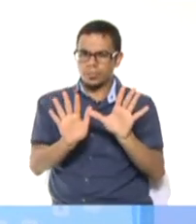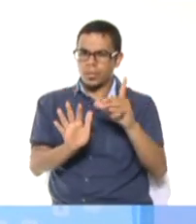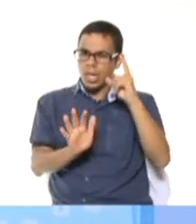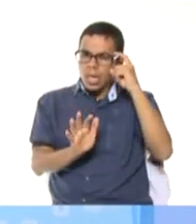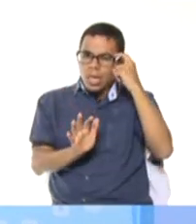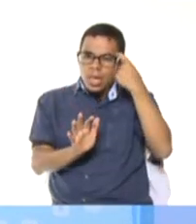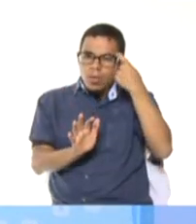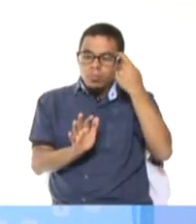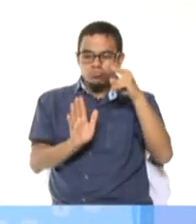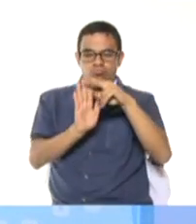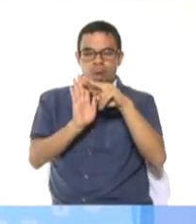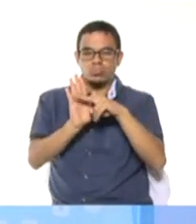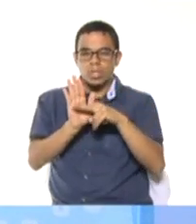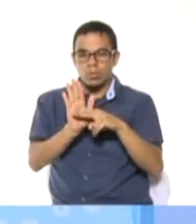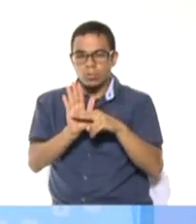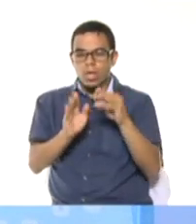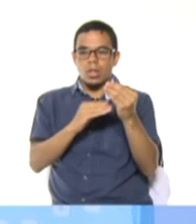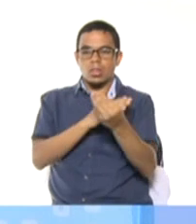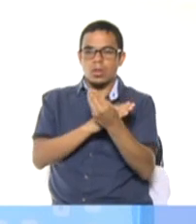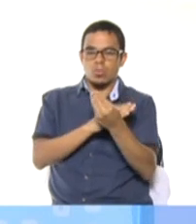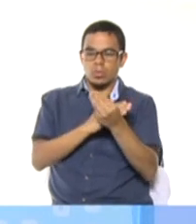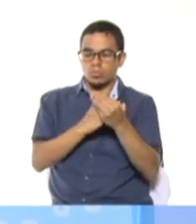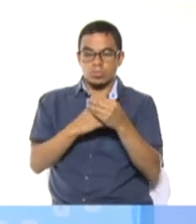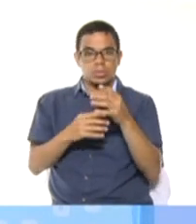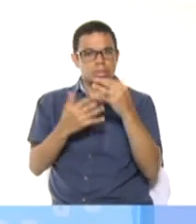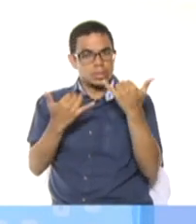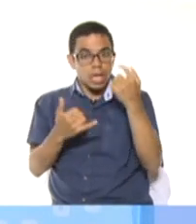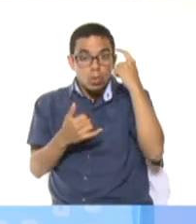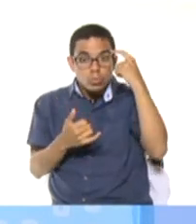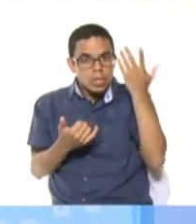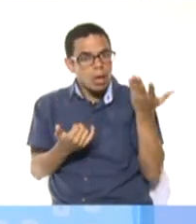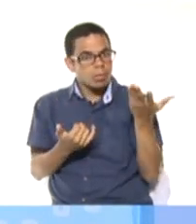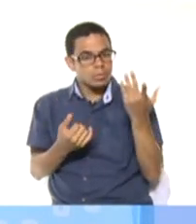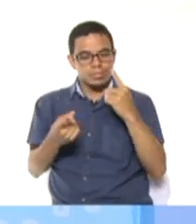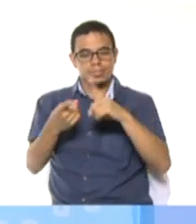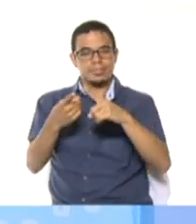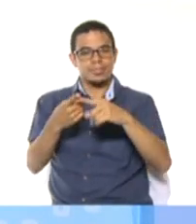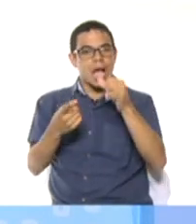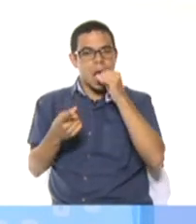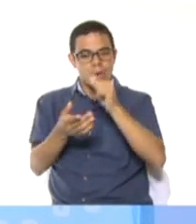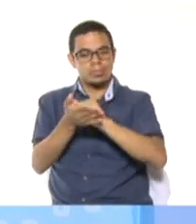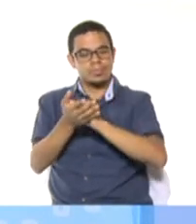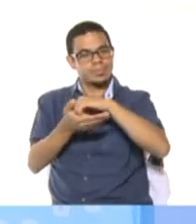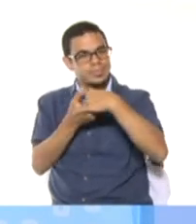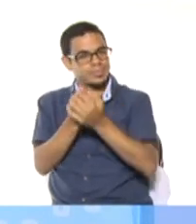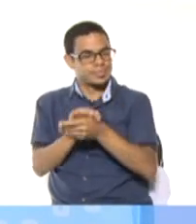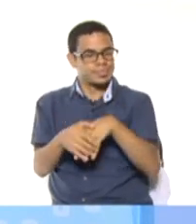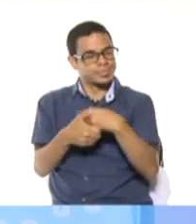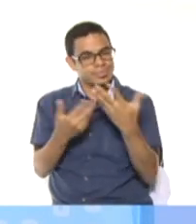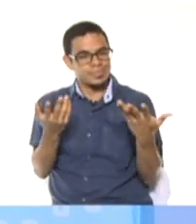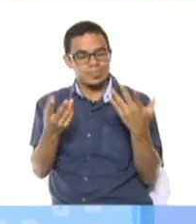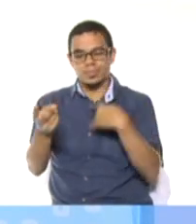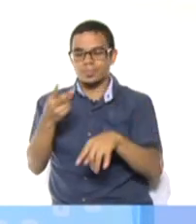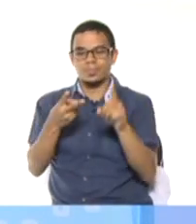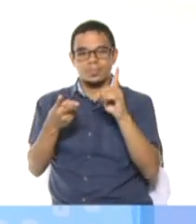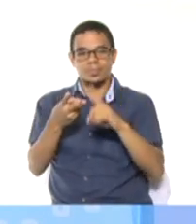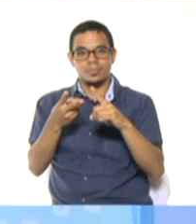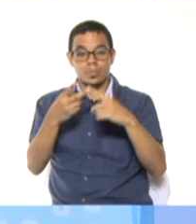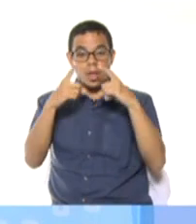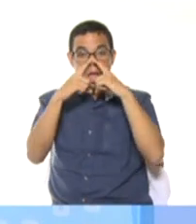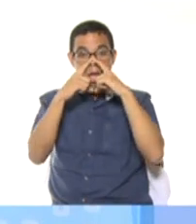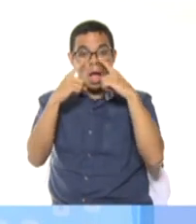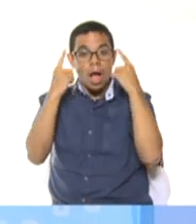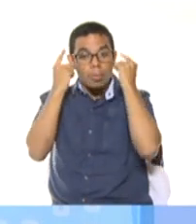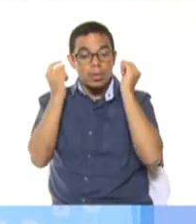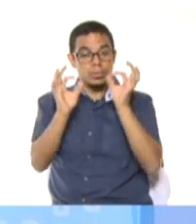que recordemos las medidas de bioseguridad. Ya lo saben, el lavado frecuentemente de nuestras manos con agua y jabón, el uso